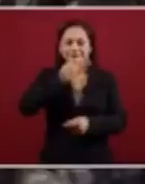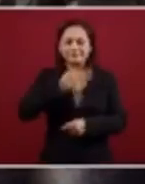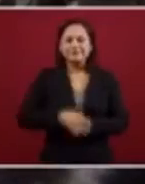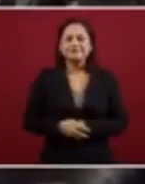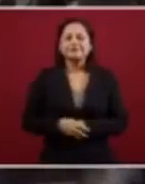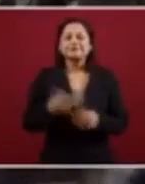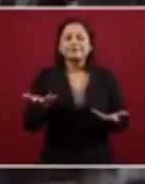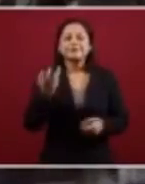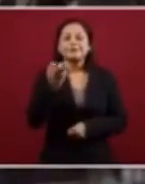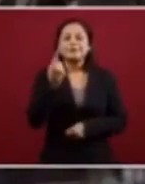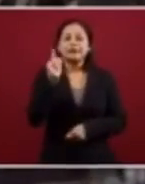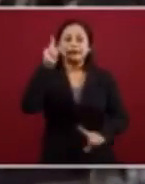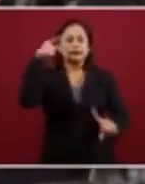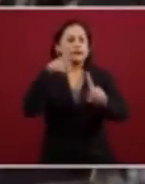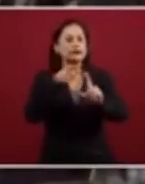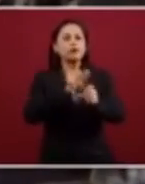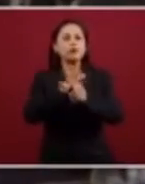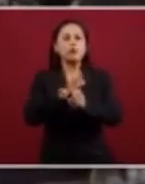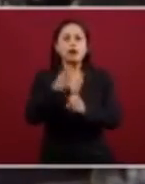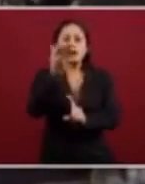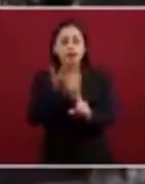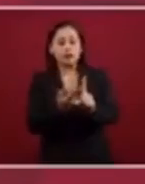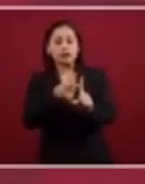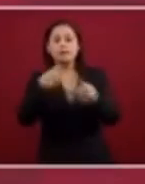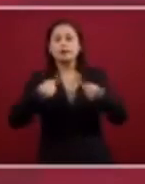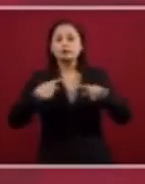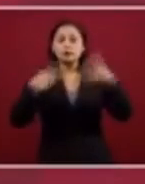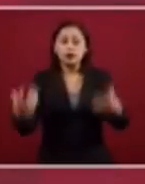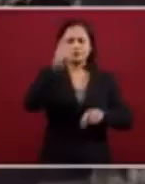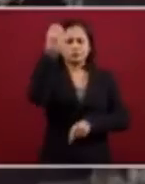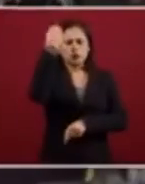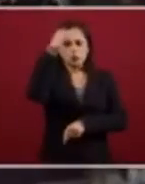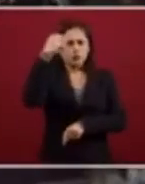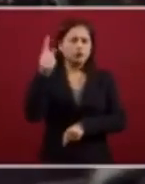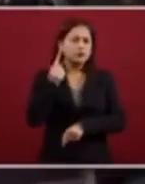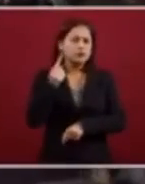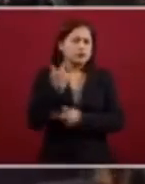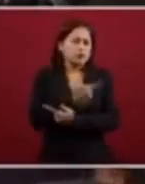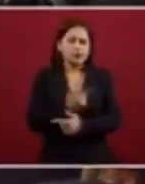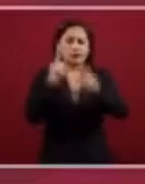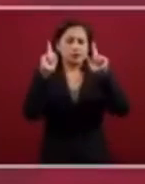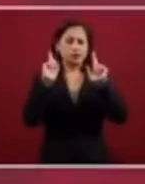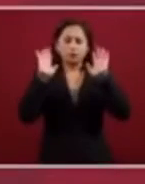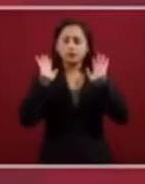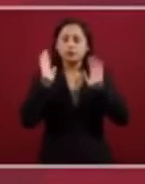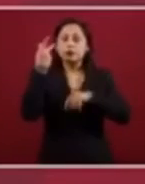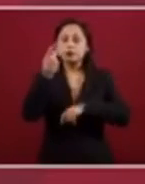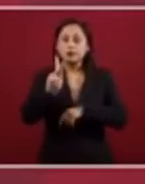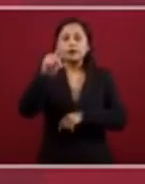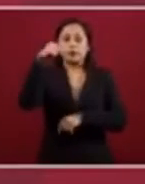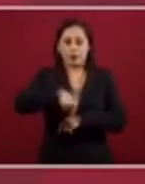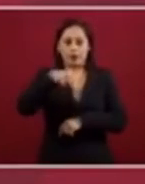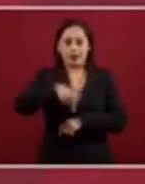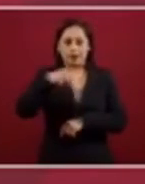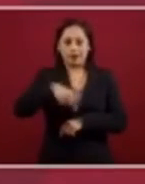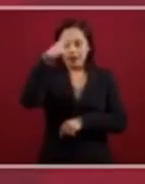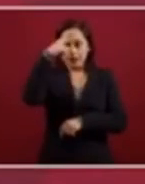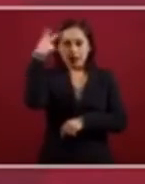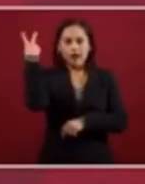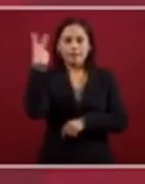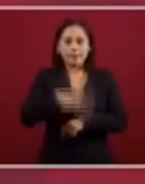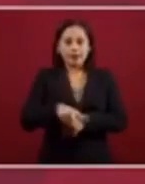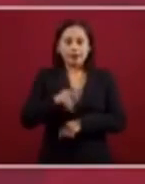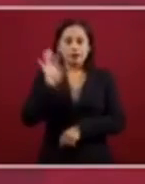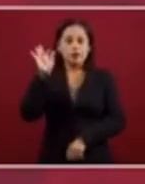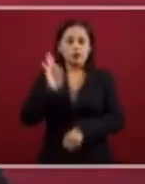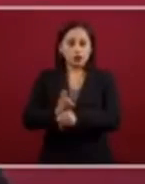integridad de la persona. No es una calificación política el derecho de asilo. Pero aquí la pregunta de fondo es, ¿tenía México o no que ofrecer asilo para proteger